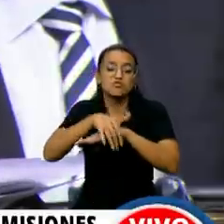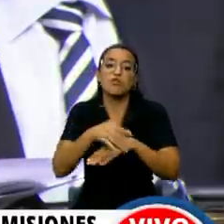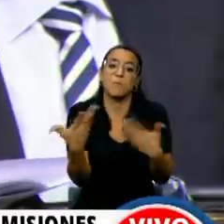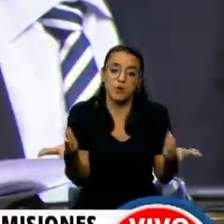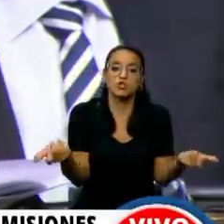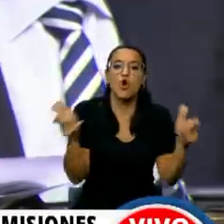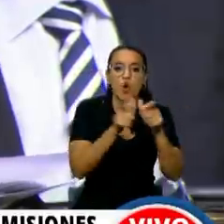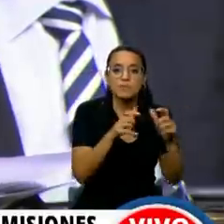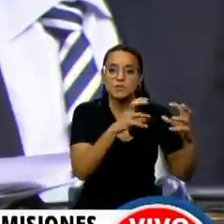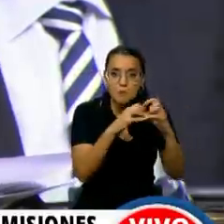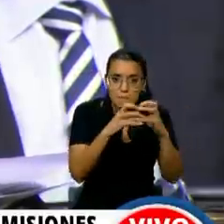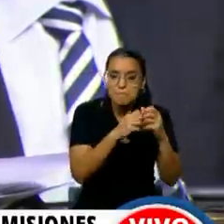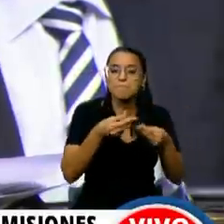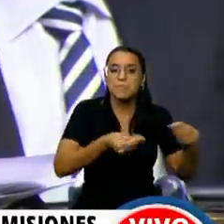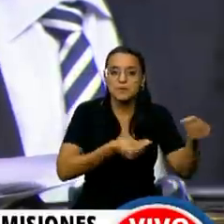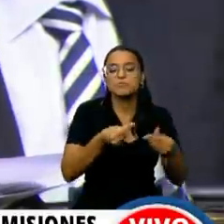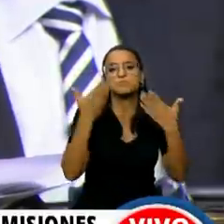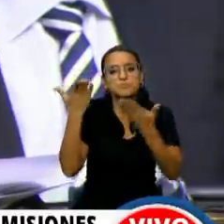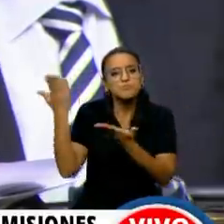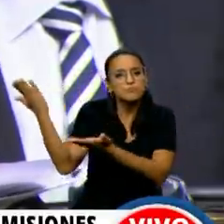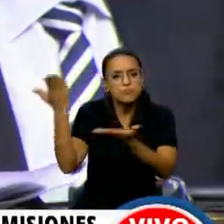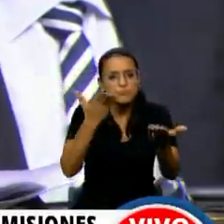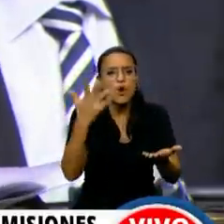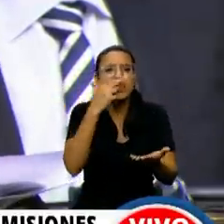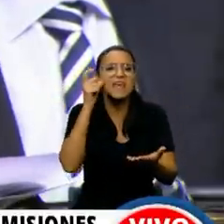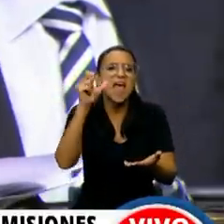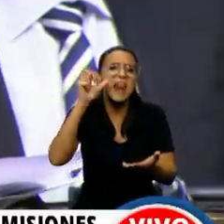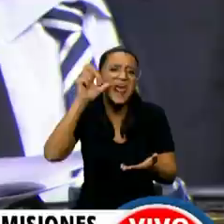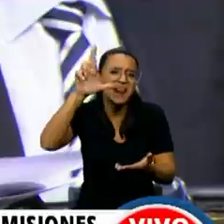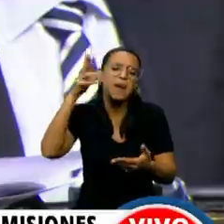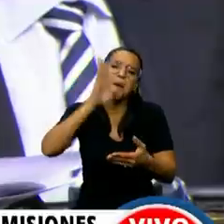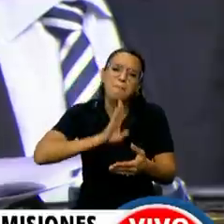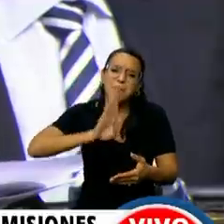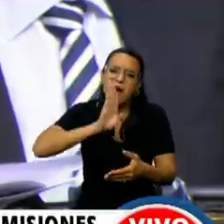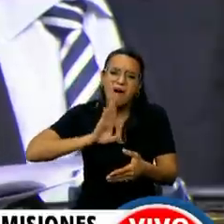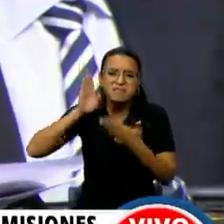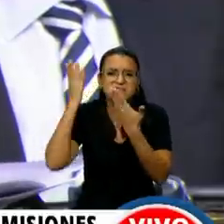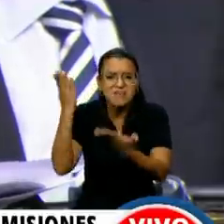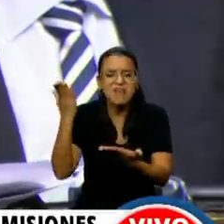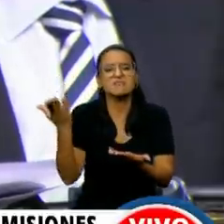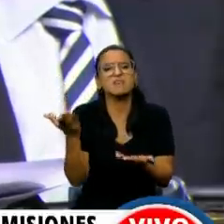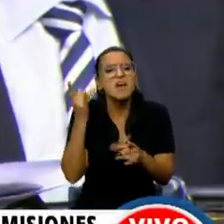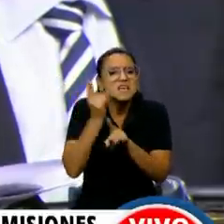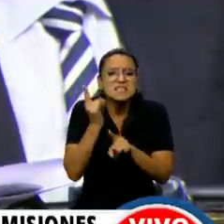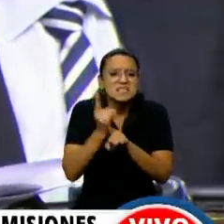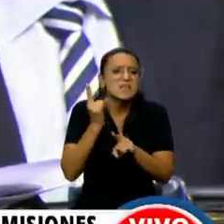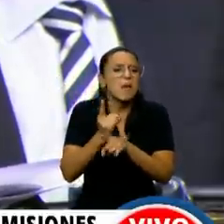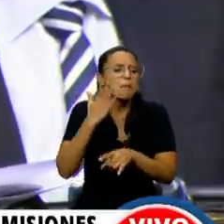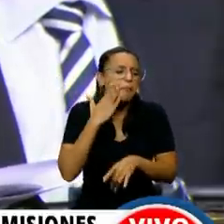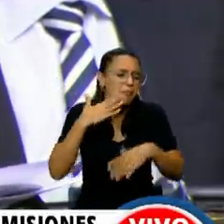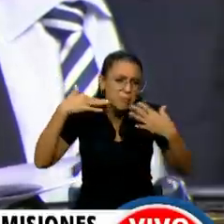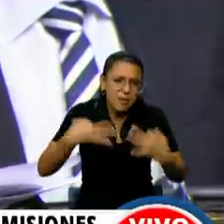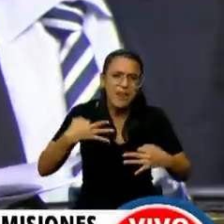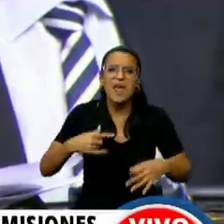quiero reivindicar al presidente carlos heller por su paciencia como aquí se dijo y por su siempre predisposición